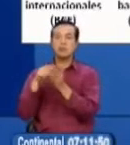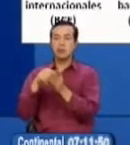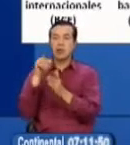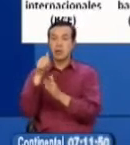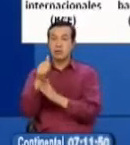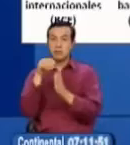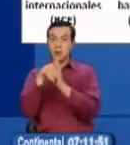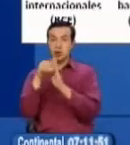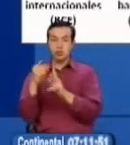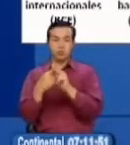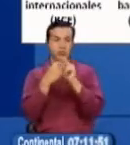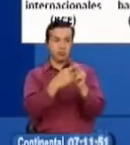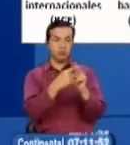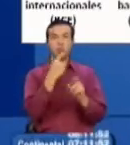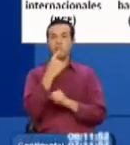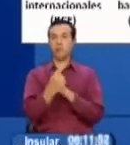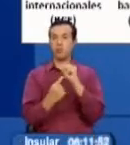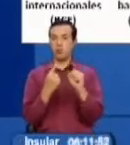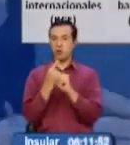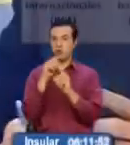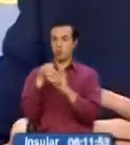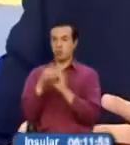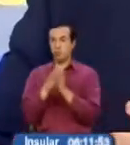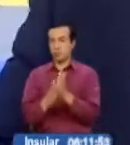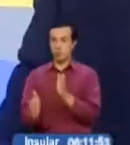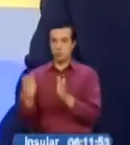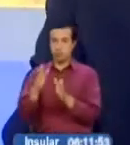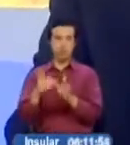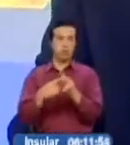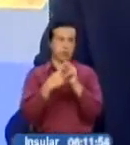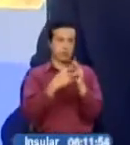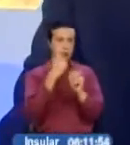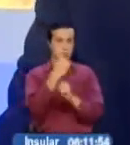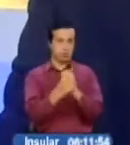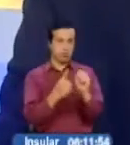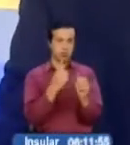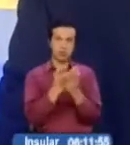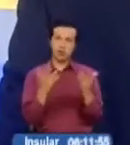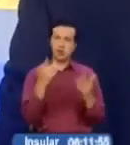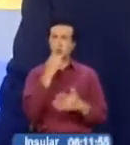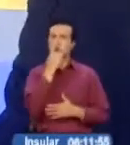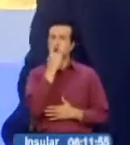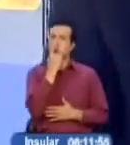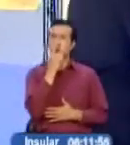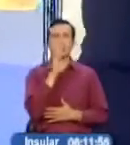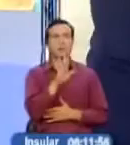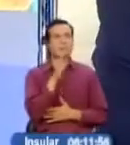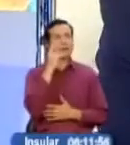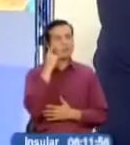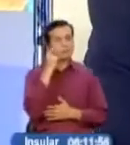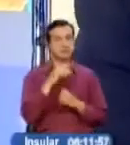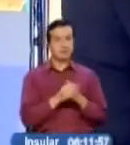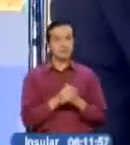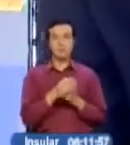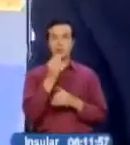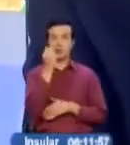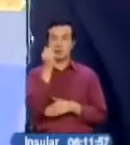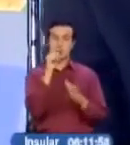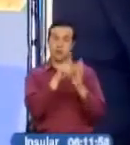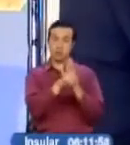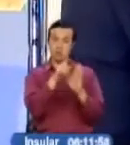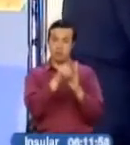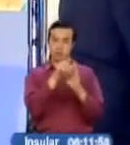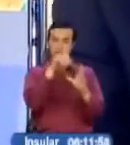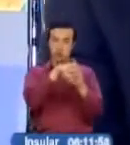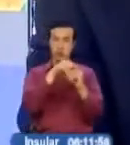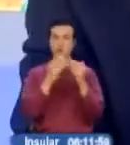Si capto a 1 año, puedo colocar a 1 año. Claro. Ahora, pero aquí hay algo interesante. A ver, una cosa es el depósito corriente,